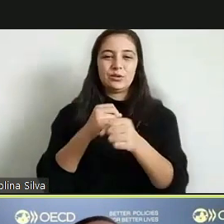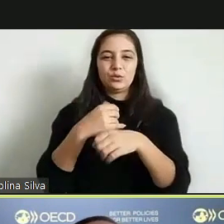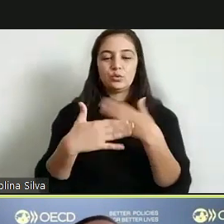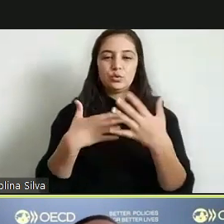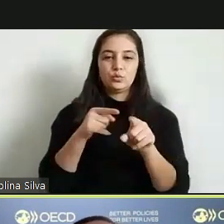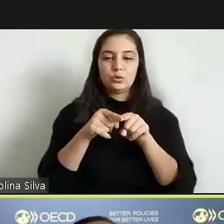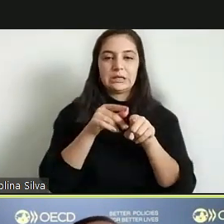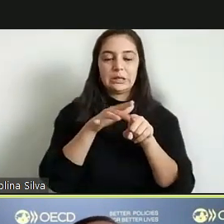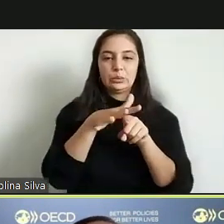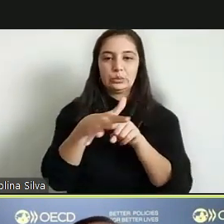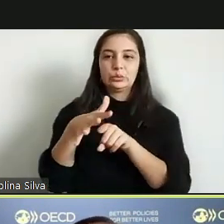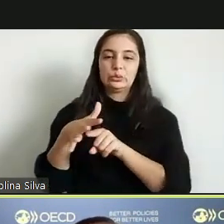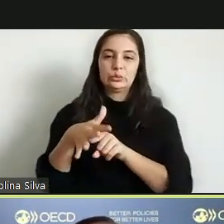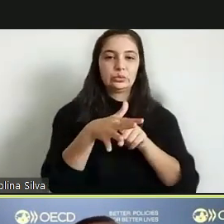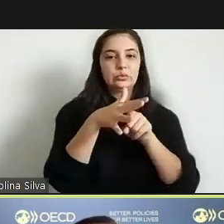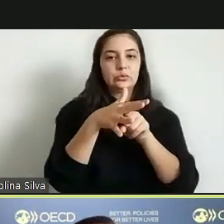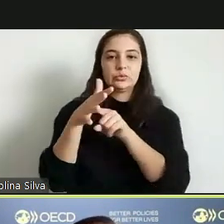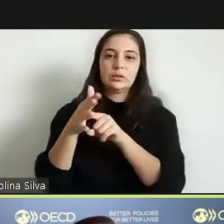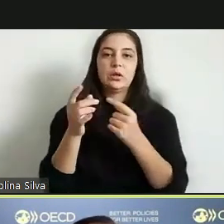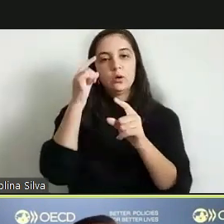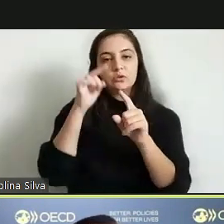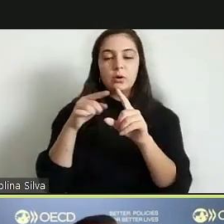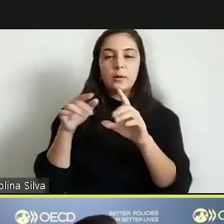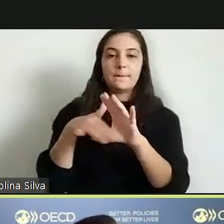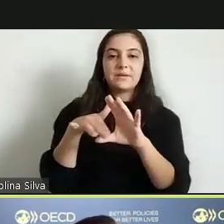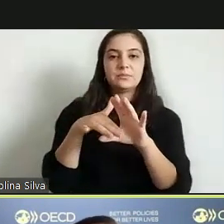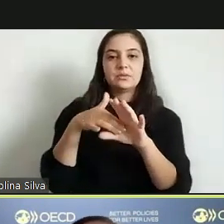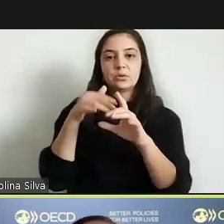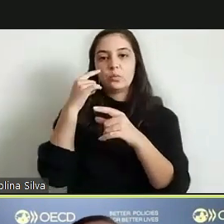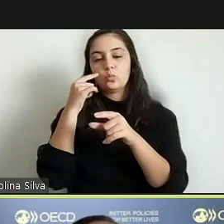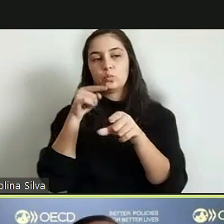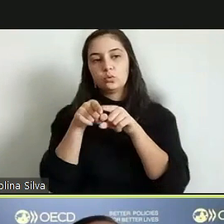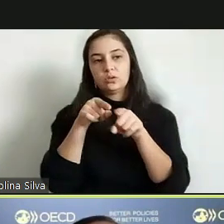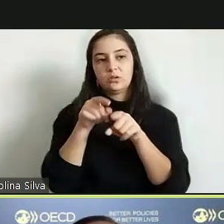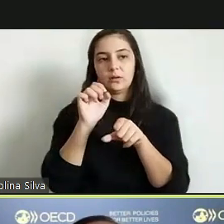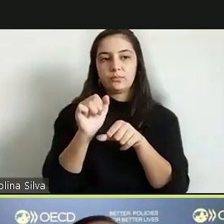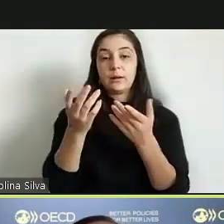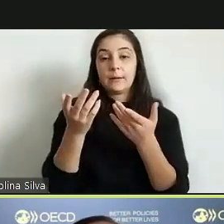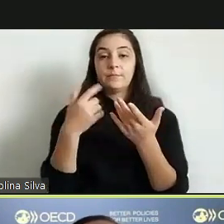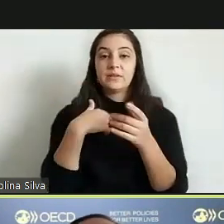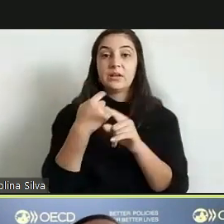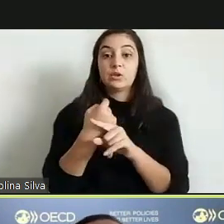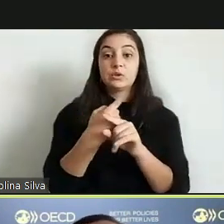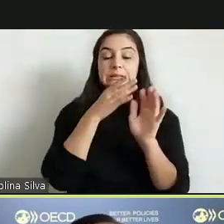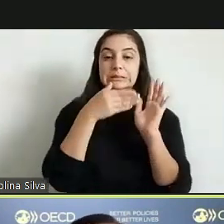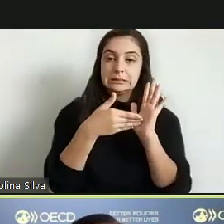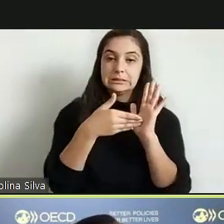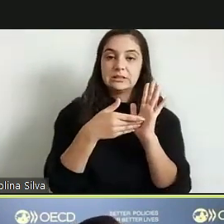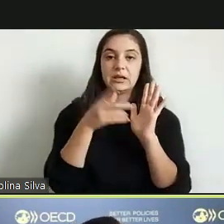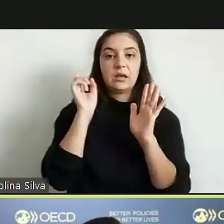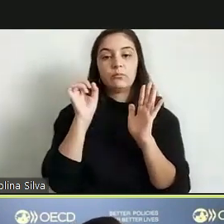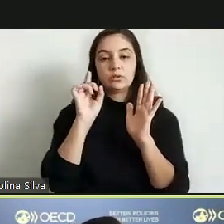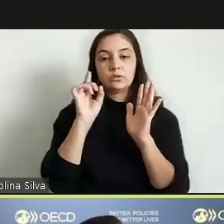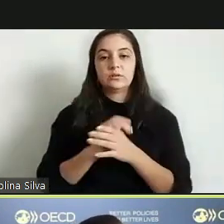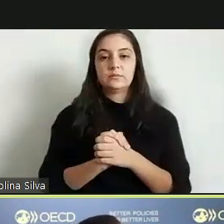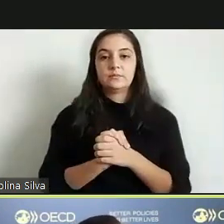influencia muy relevante a la hora de determinar la participación política. Y estos dos elementos que mencioné son fundamentales.